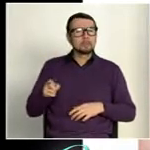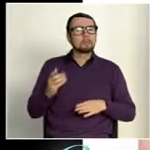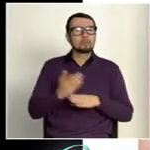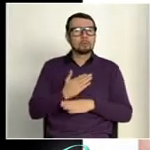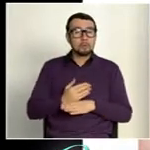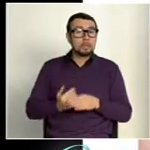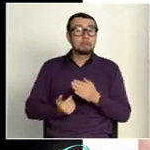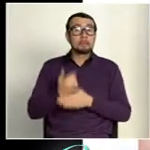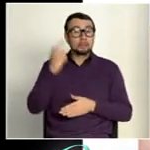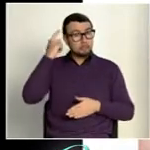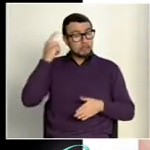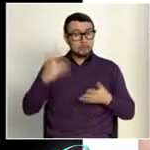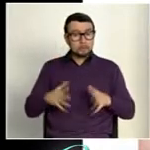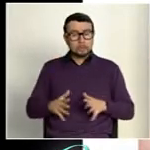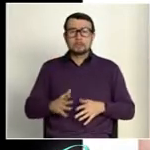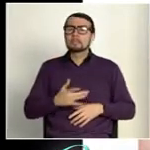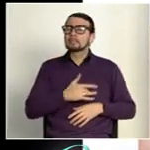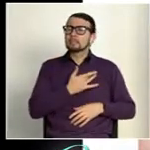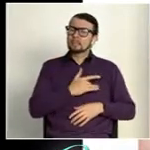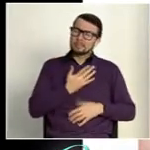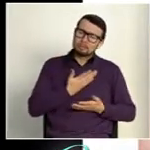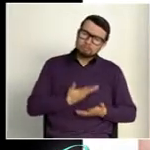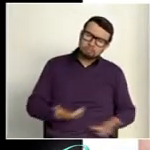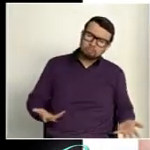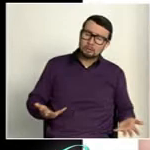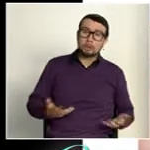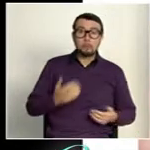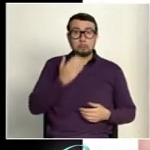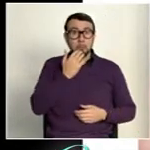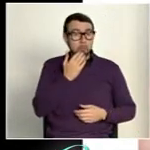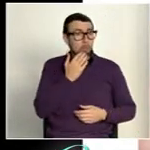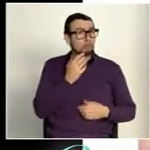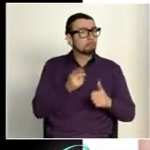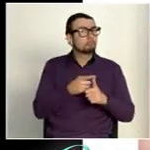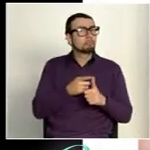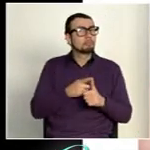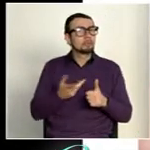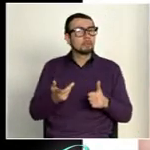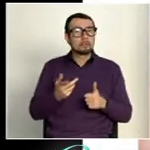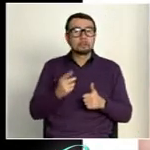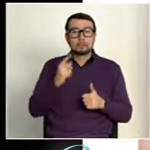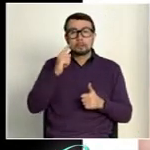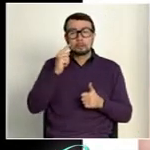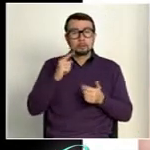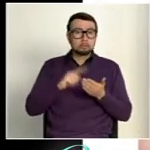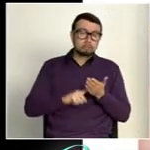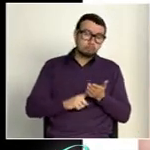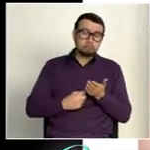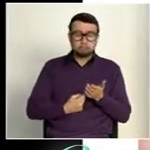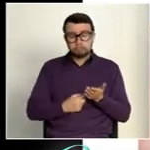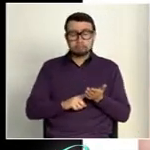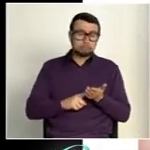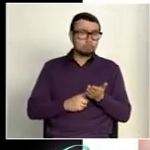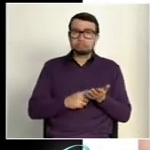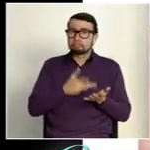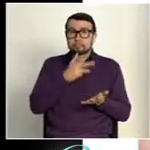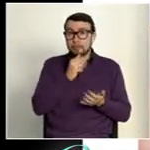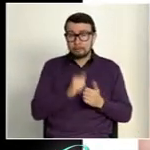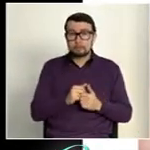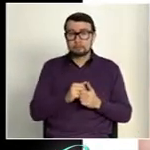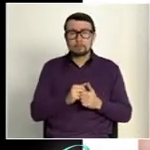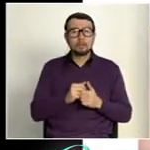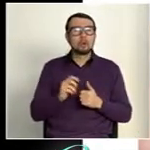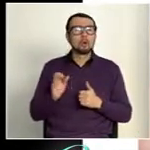fallar, comenzamos a sentir ciertos síntomas en el cuerpo, uno de los cuales es primero no dormir bien o tener